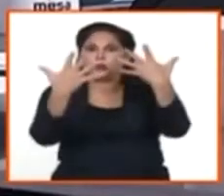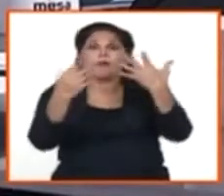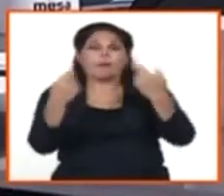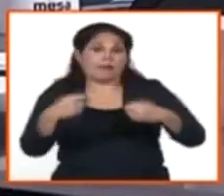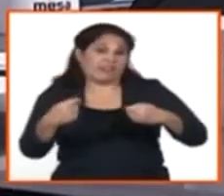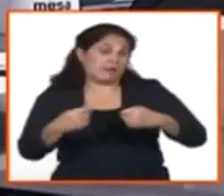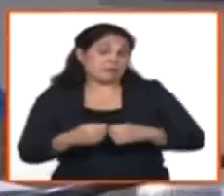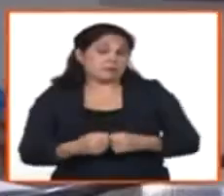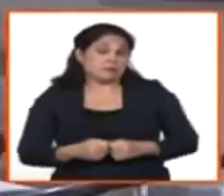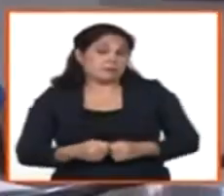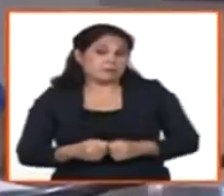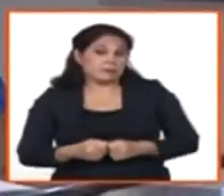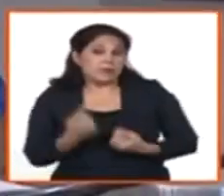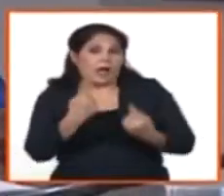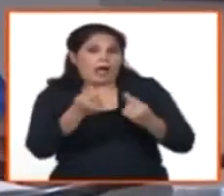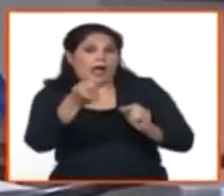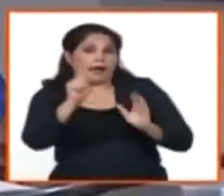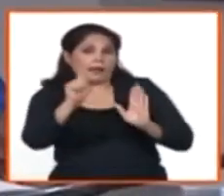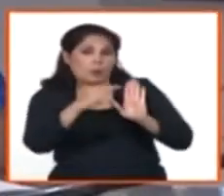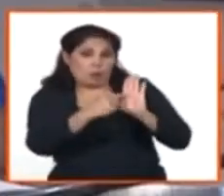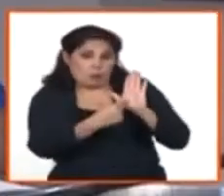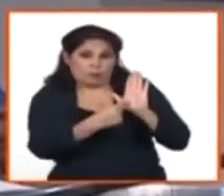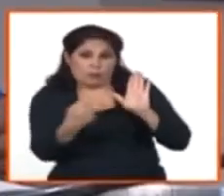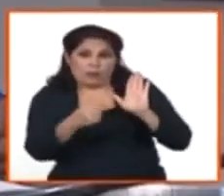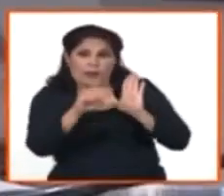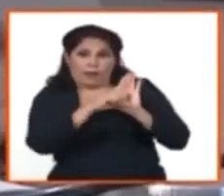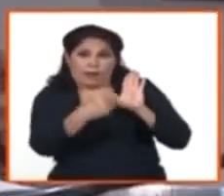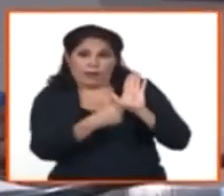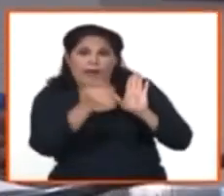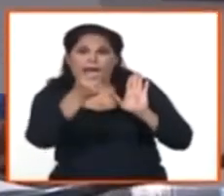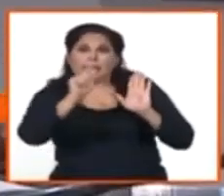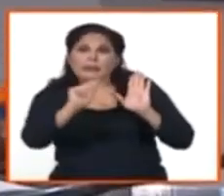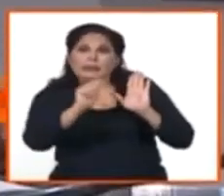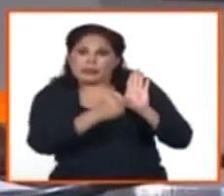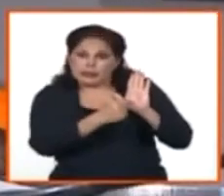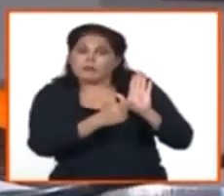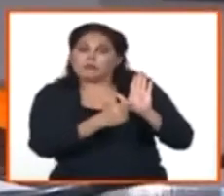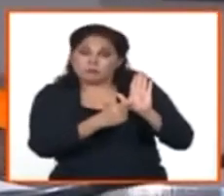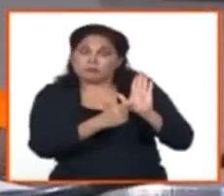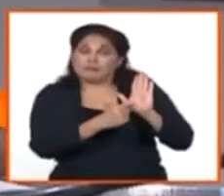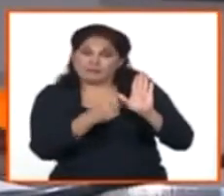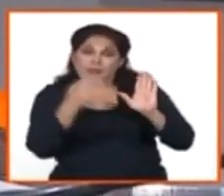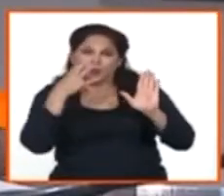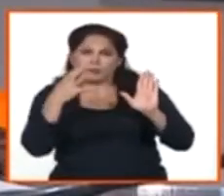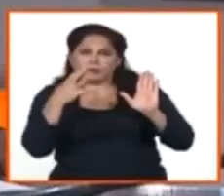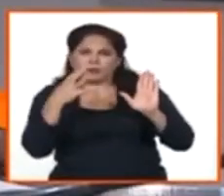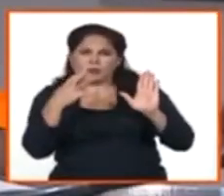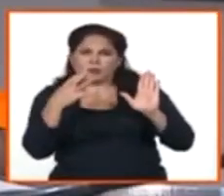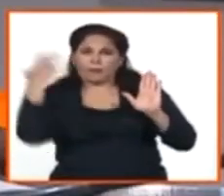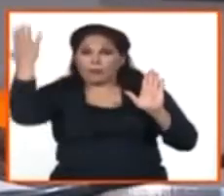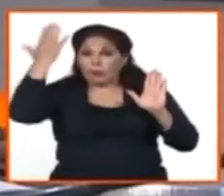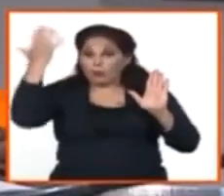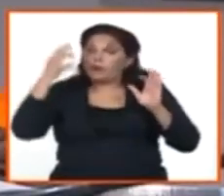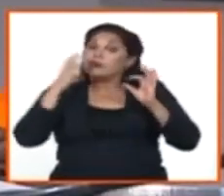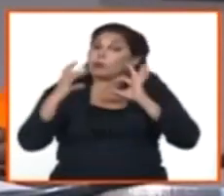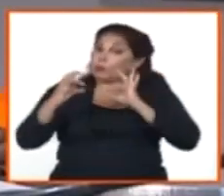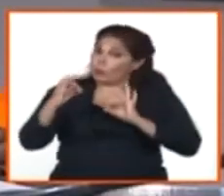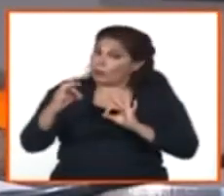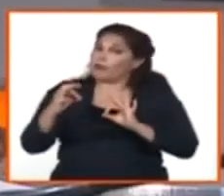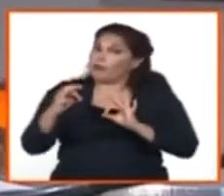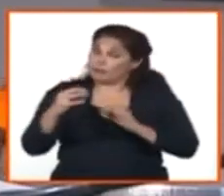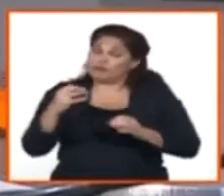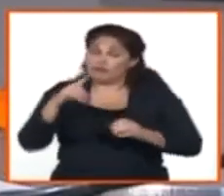es. Incluso hay un capítulo dedicado a este tema. Es decir, que nada se dejó fuera